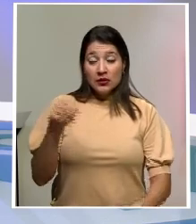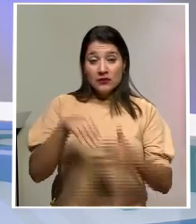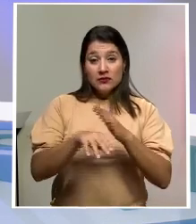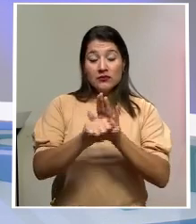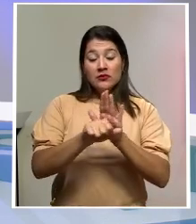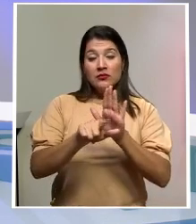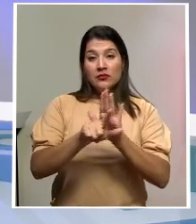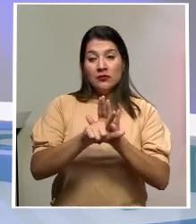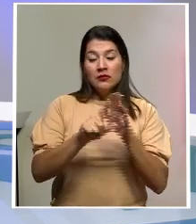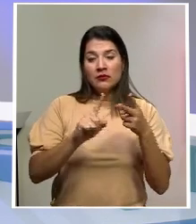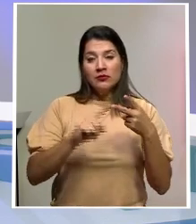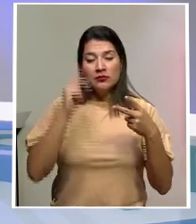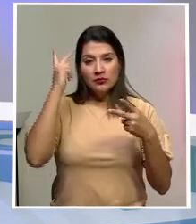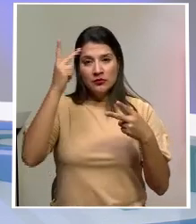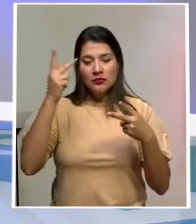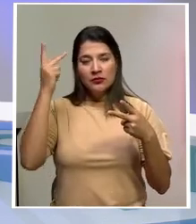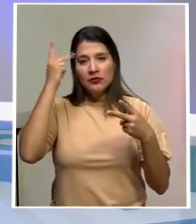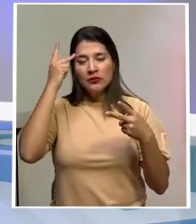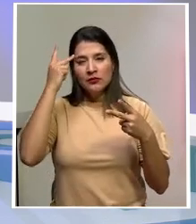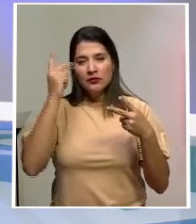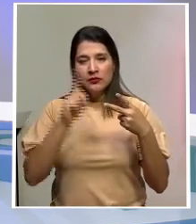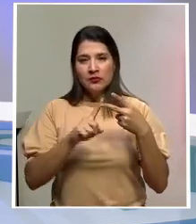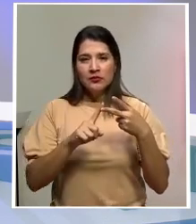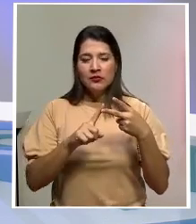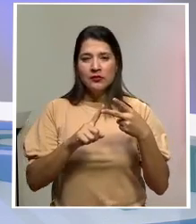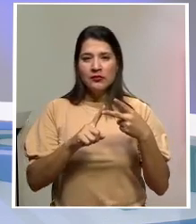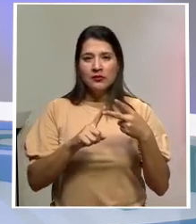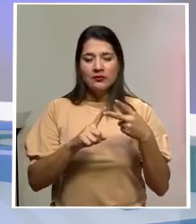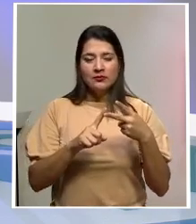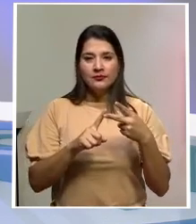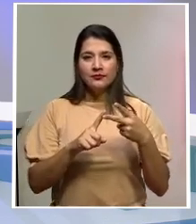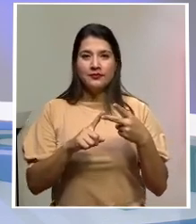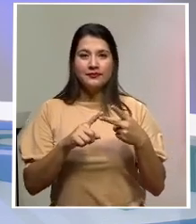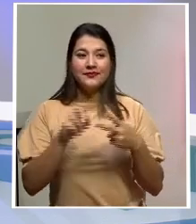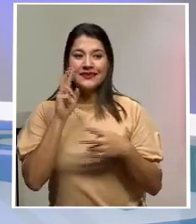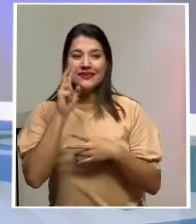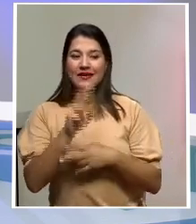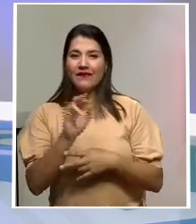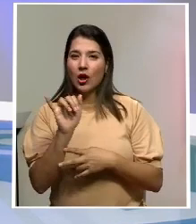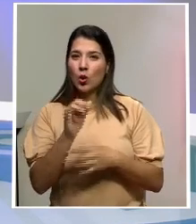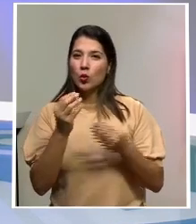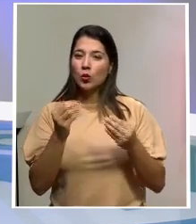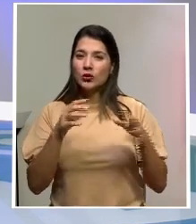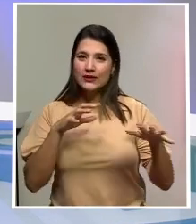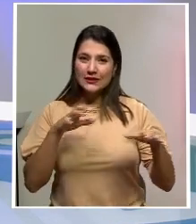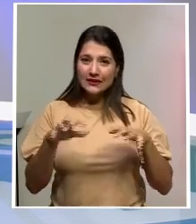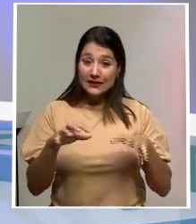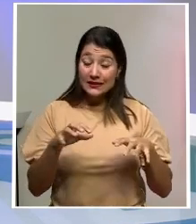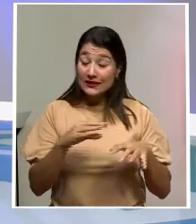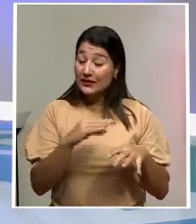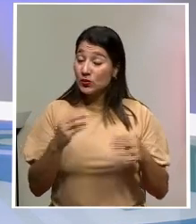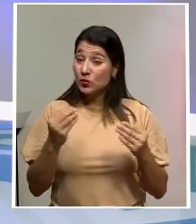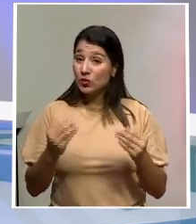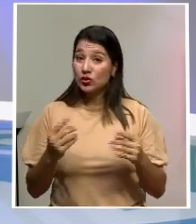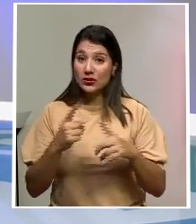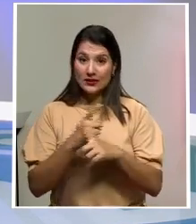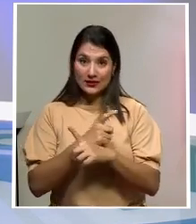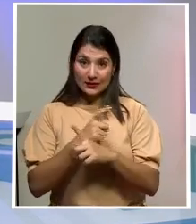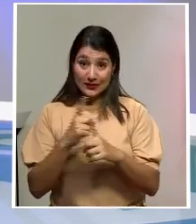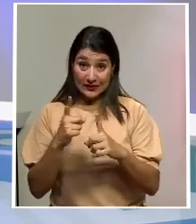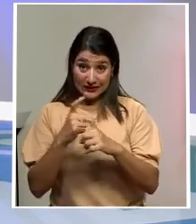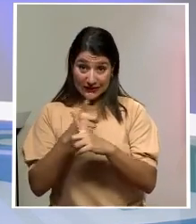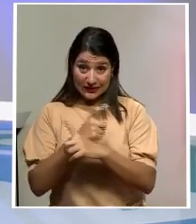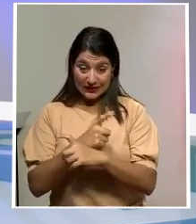legislativo y político que se avisora como muy dinámico, muy conflictivo. En el